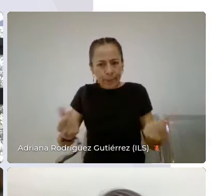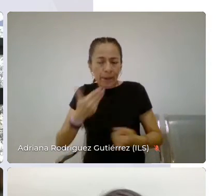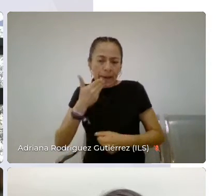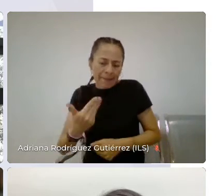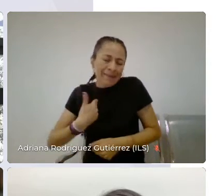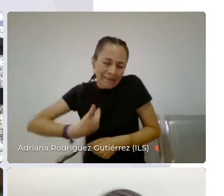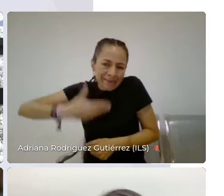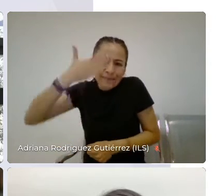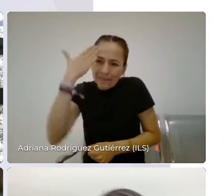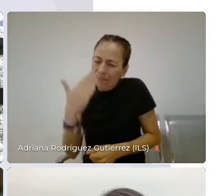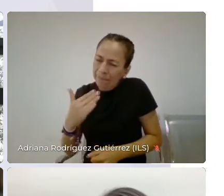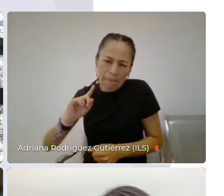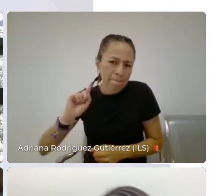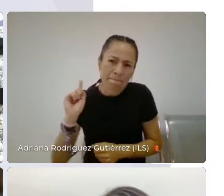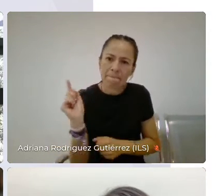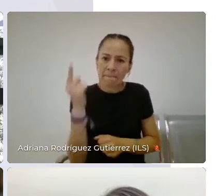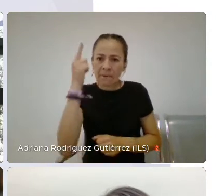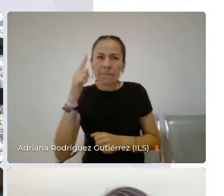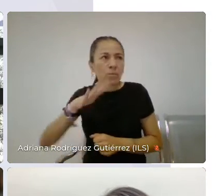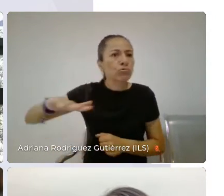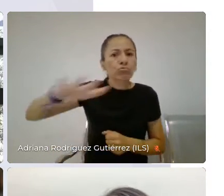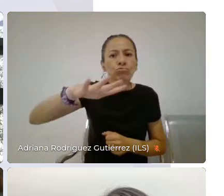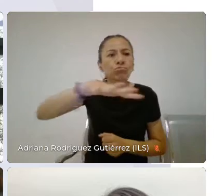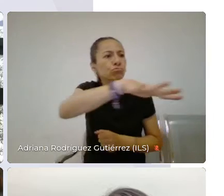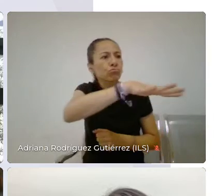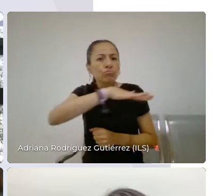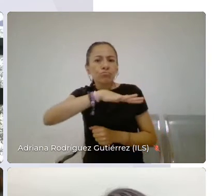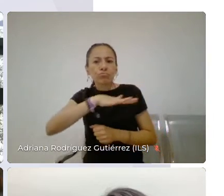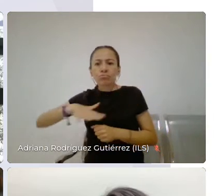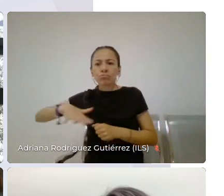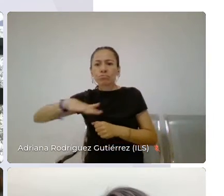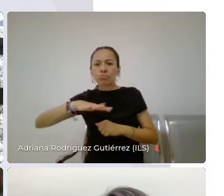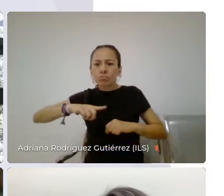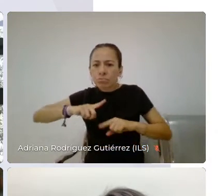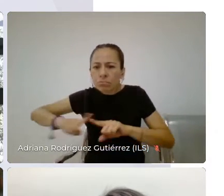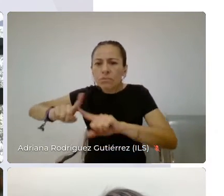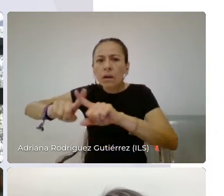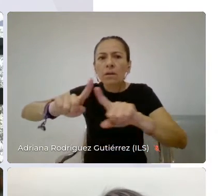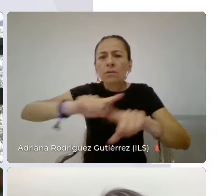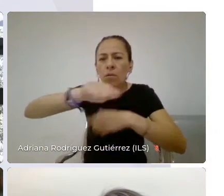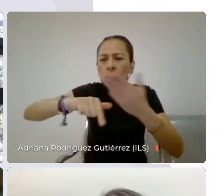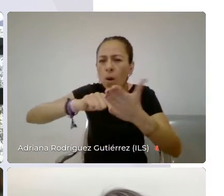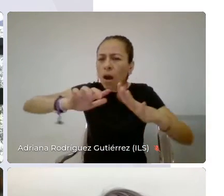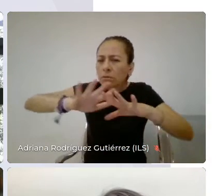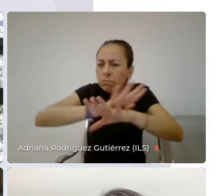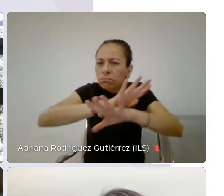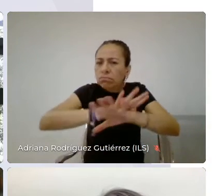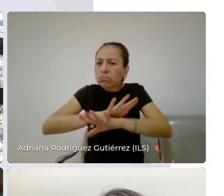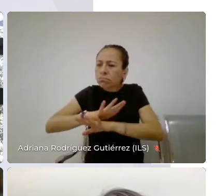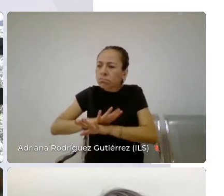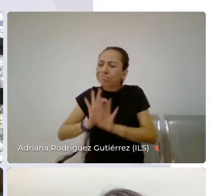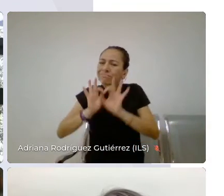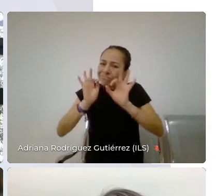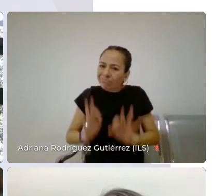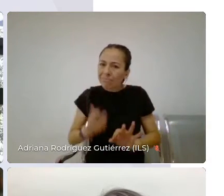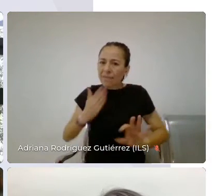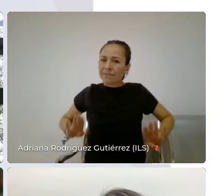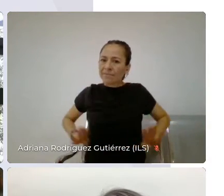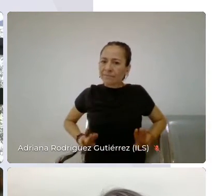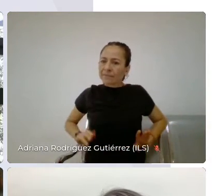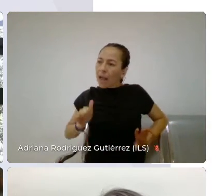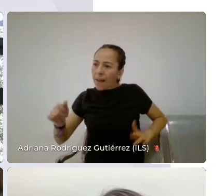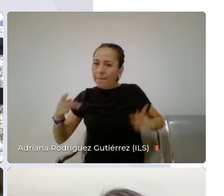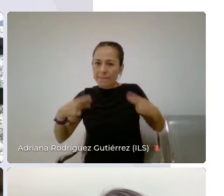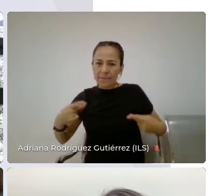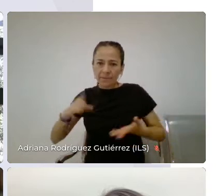espacios para que sea mucho más fácil la movilidad para todas estas personas, pero también entendemos que un elemento importantísimo es que las personas